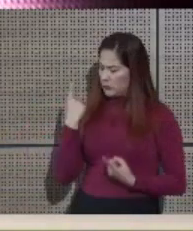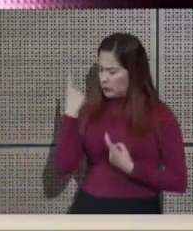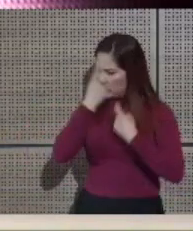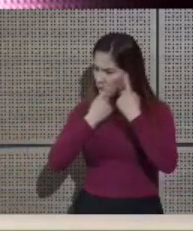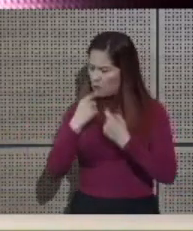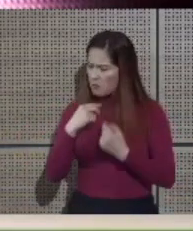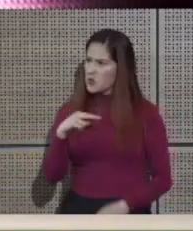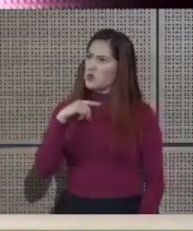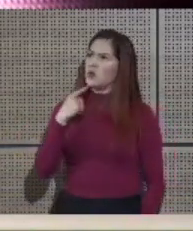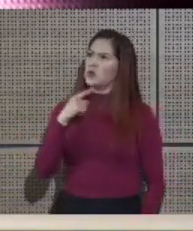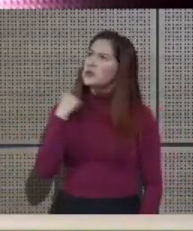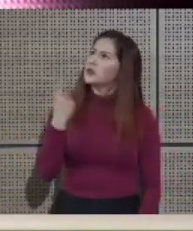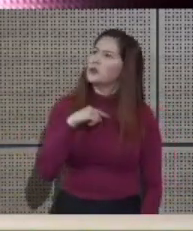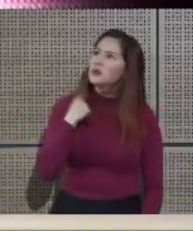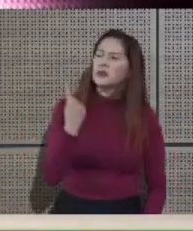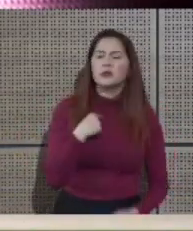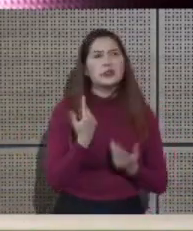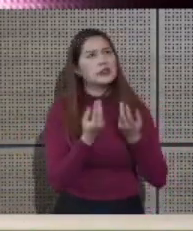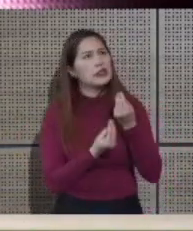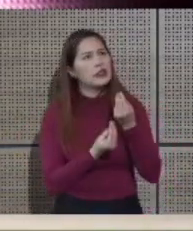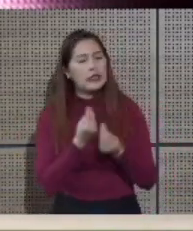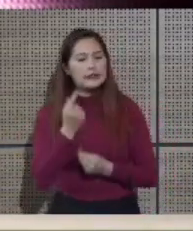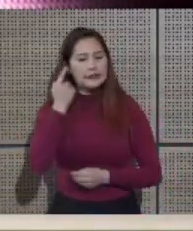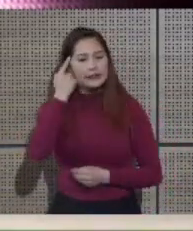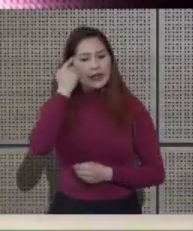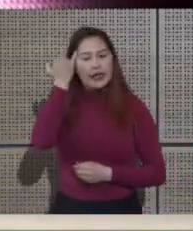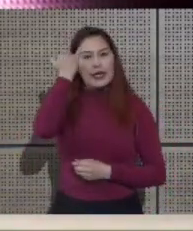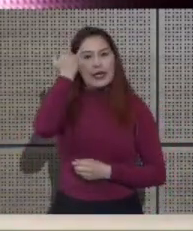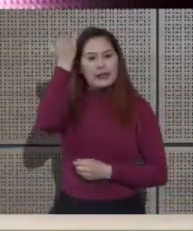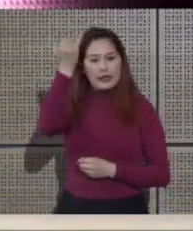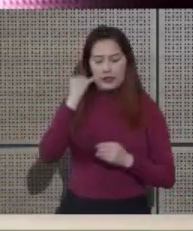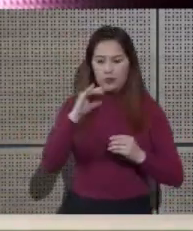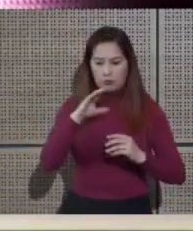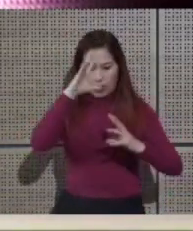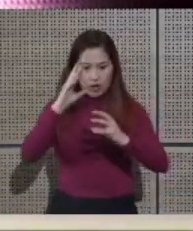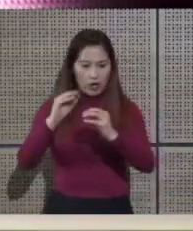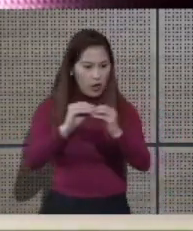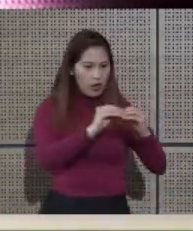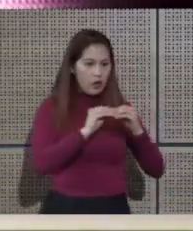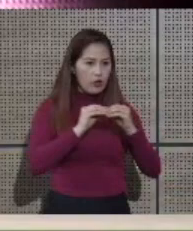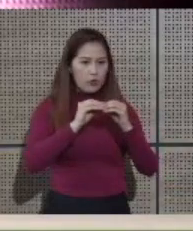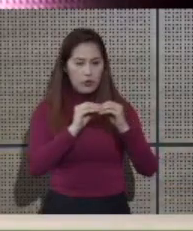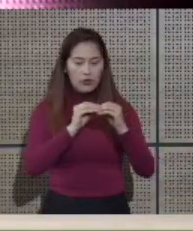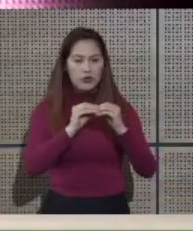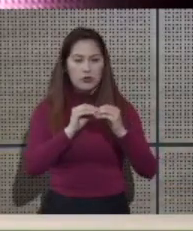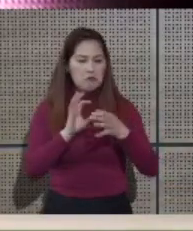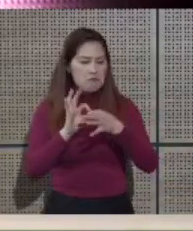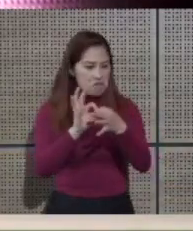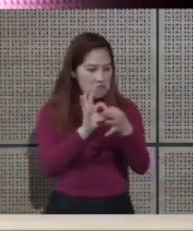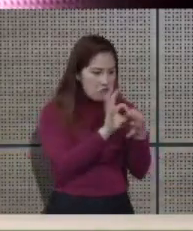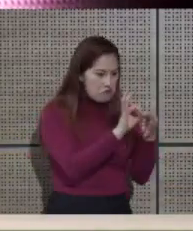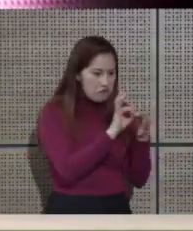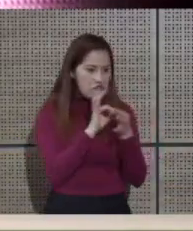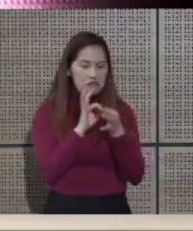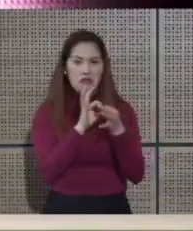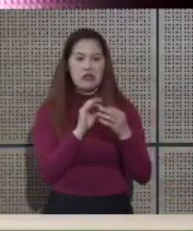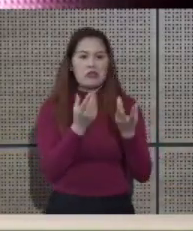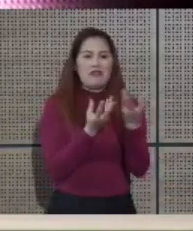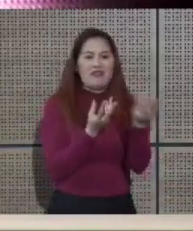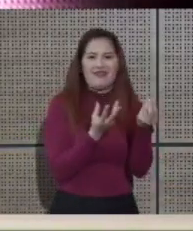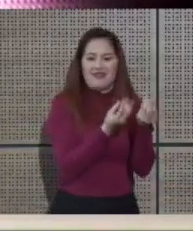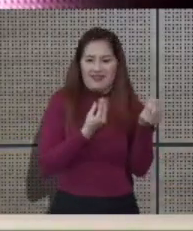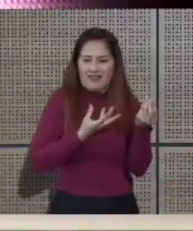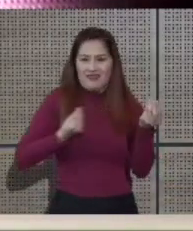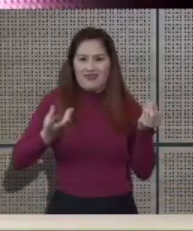lugar, llegaron a un gran acuerdo nacional al final de la era franquista, que se llamaron los Pactos por la Moncloa, que en primer lugar